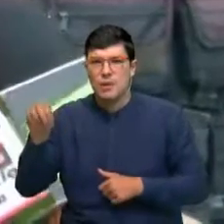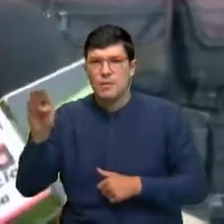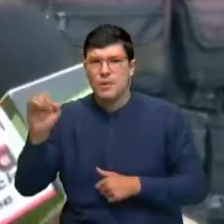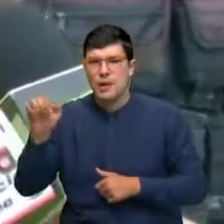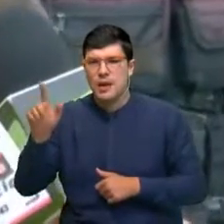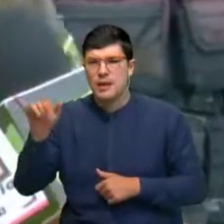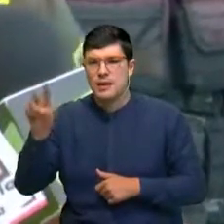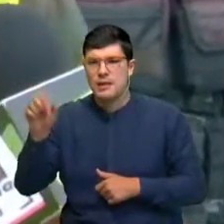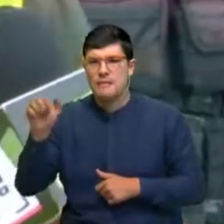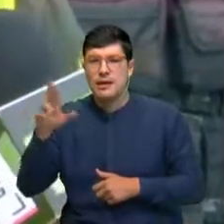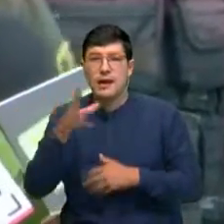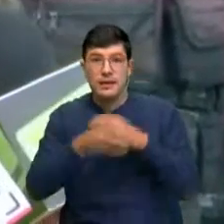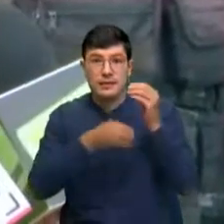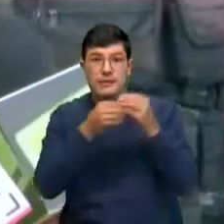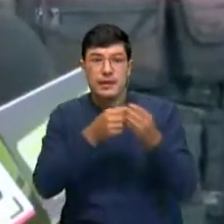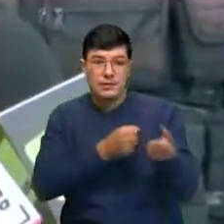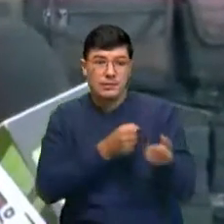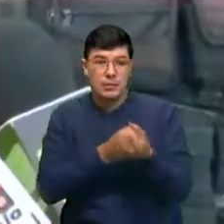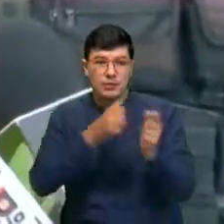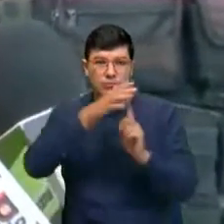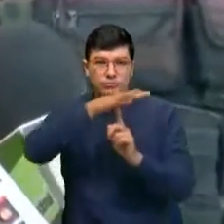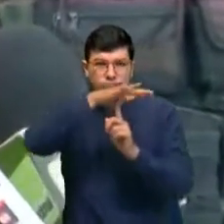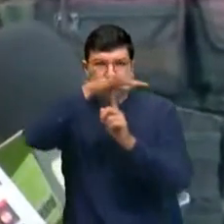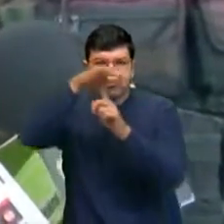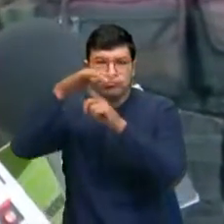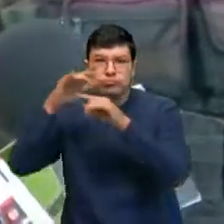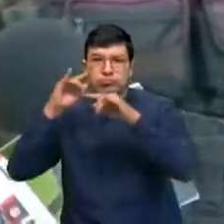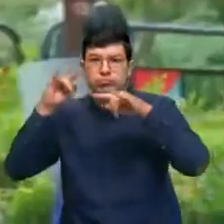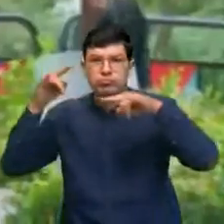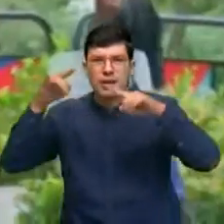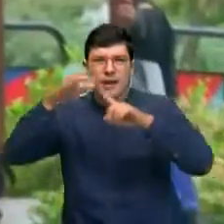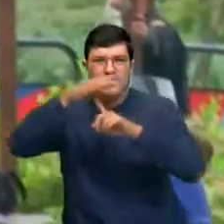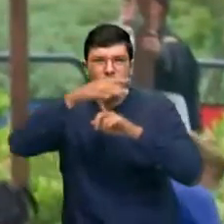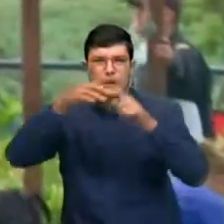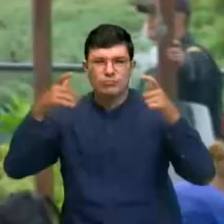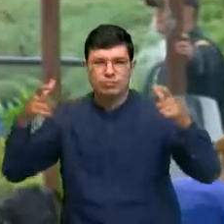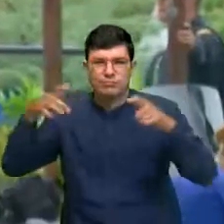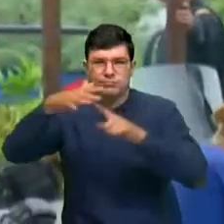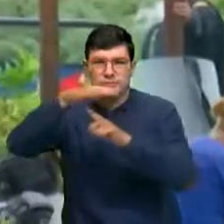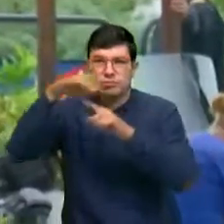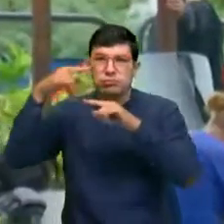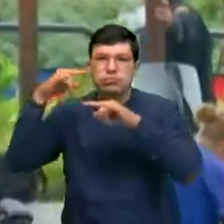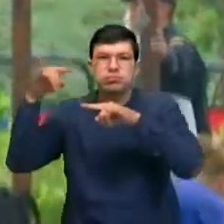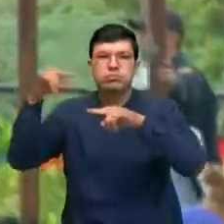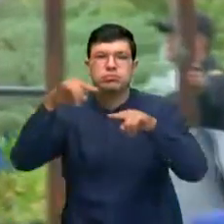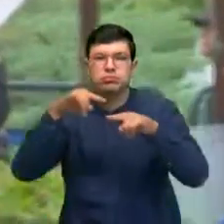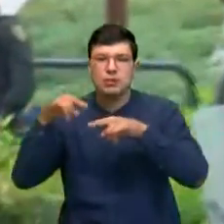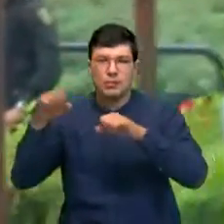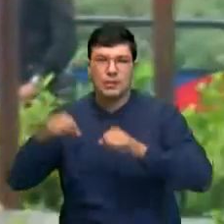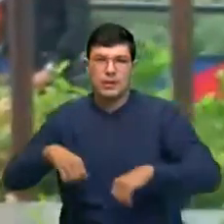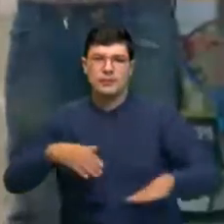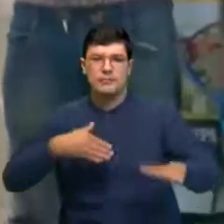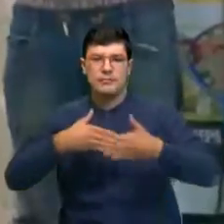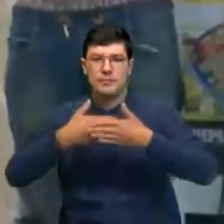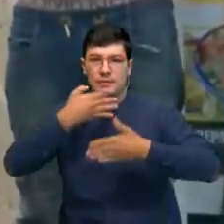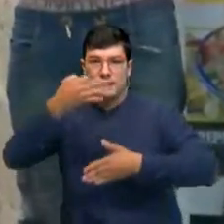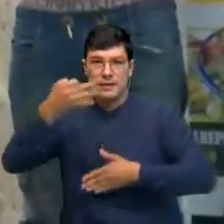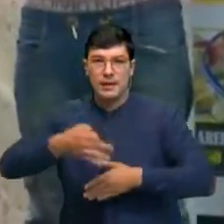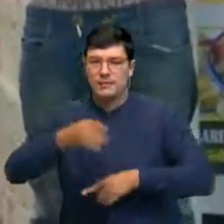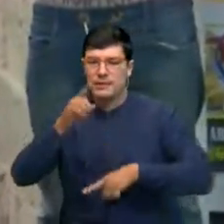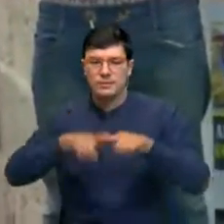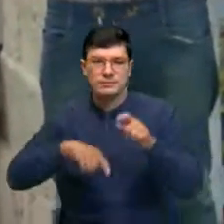los drones para que este cierre sea un cierre eficiente efectivo eficaz